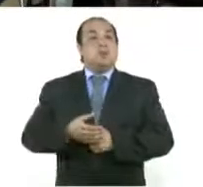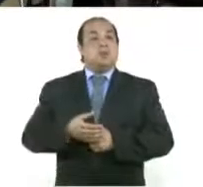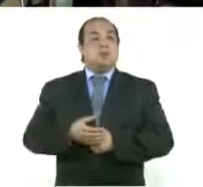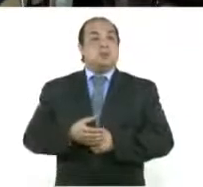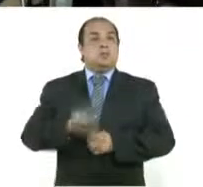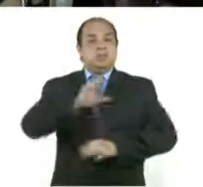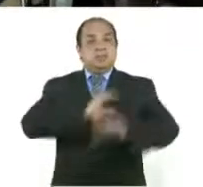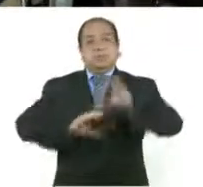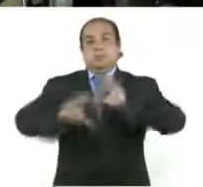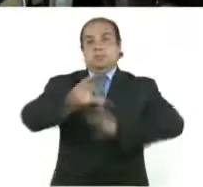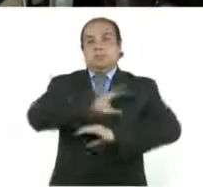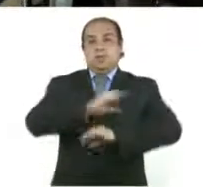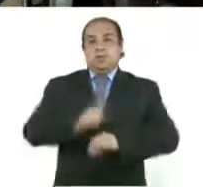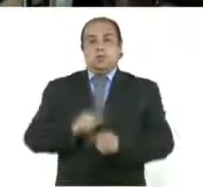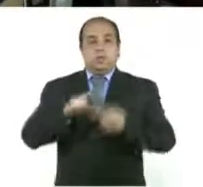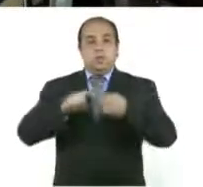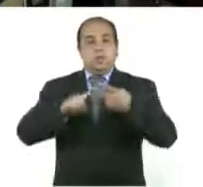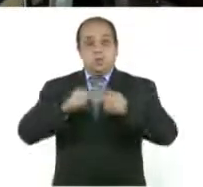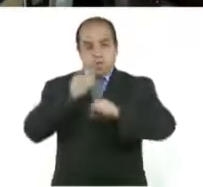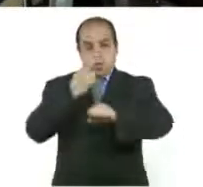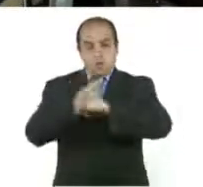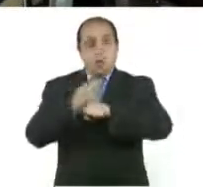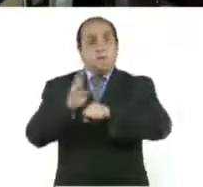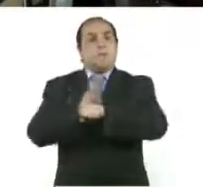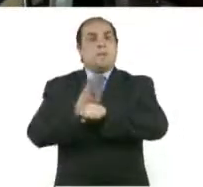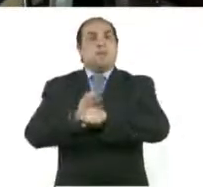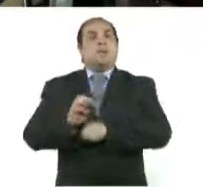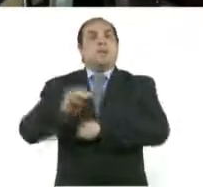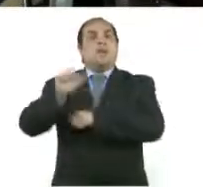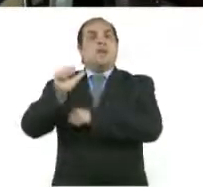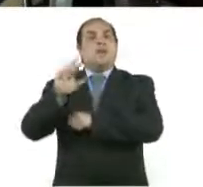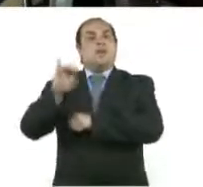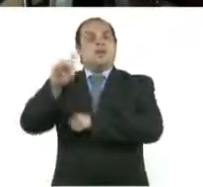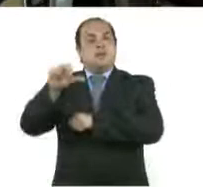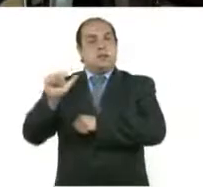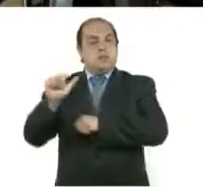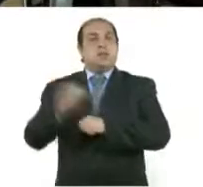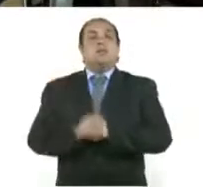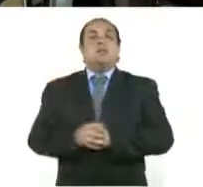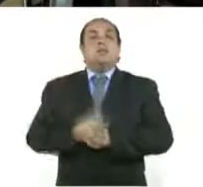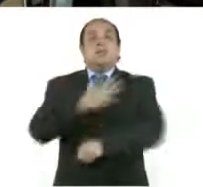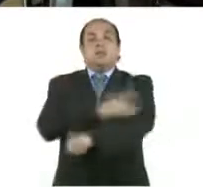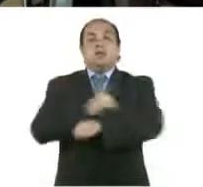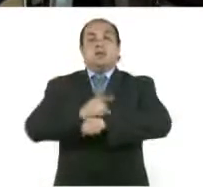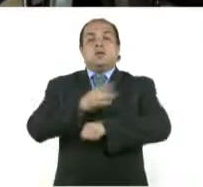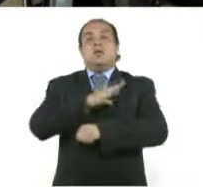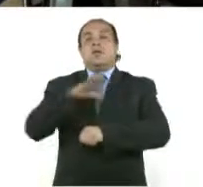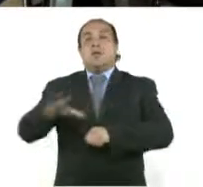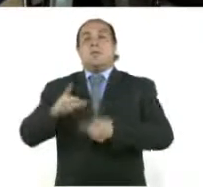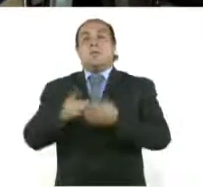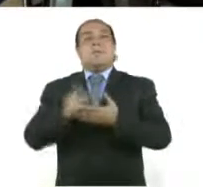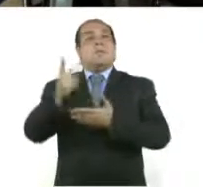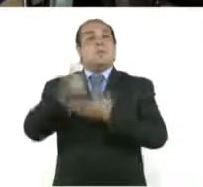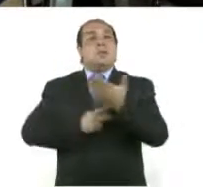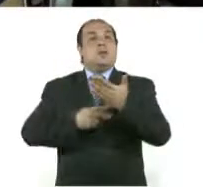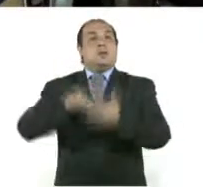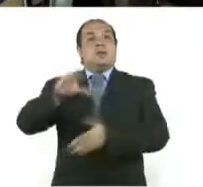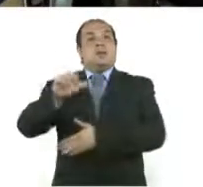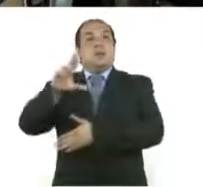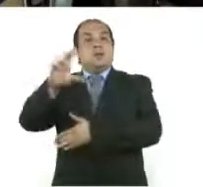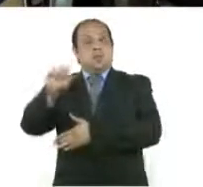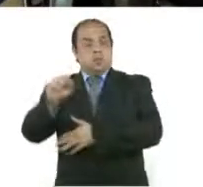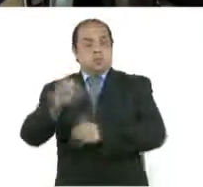secretaria de Bienestar, Ariadna Montiel Reyes, al coordinador general de programas, a Carlos Torres